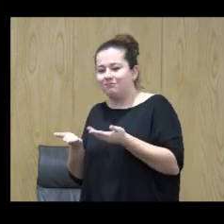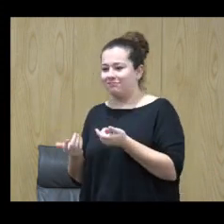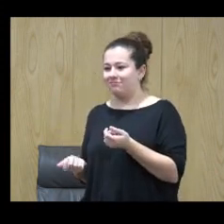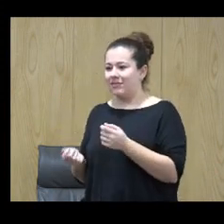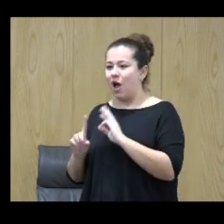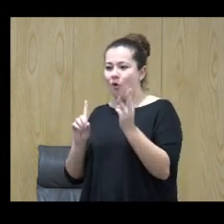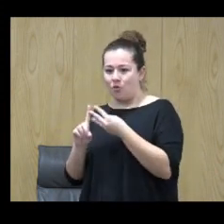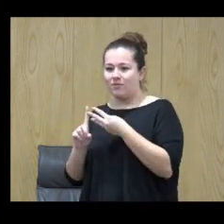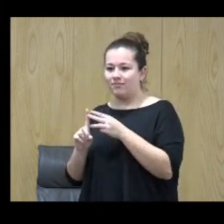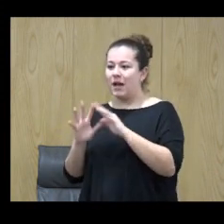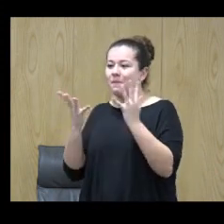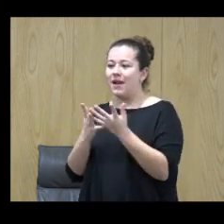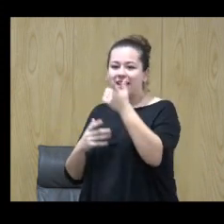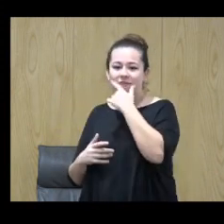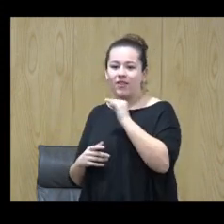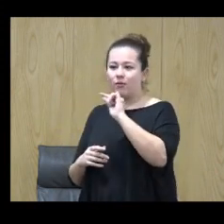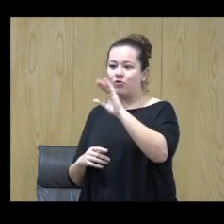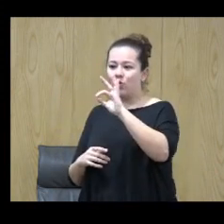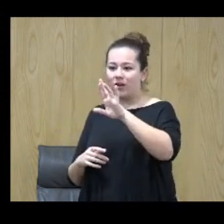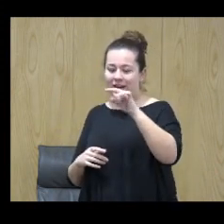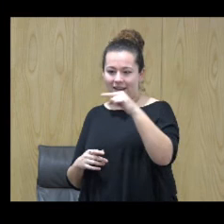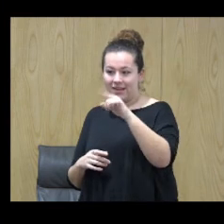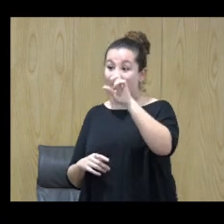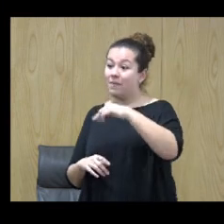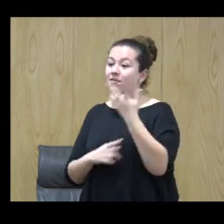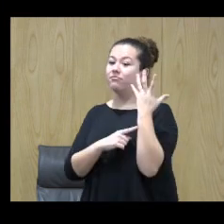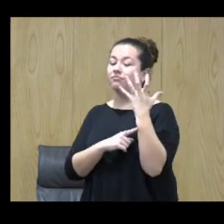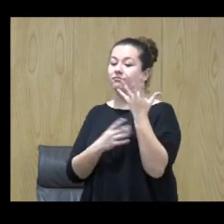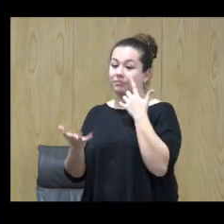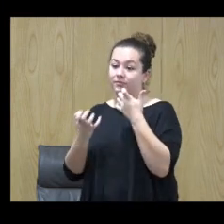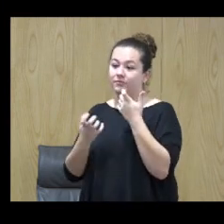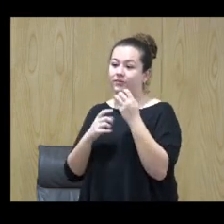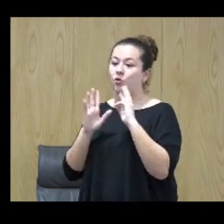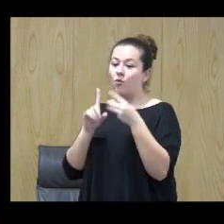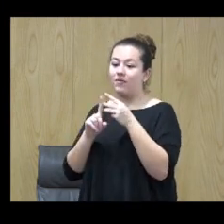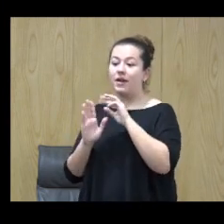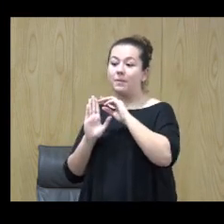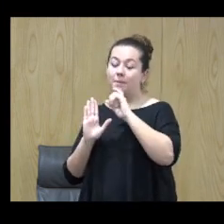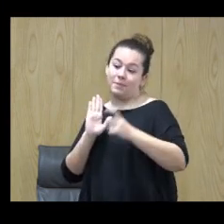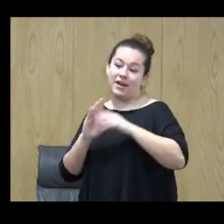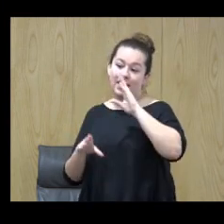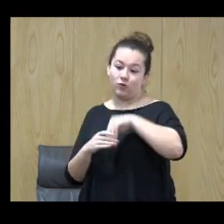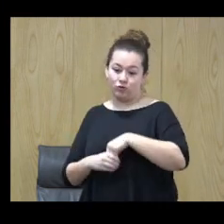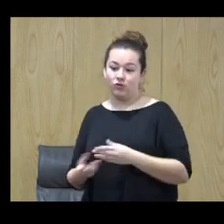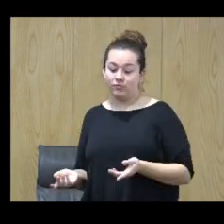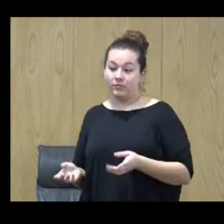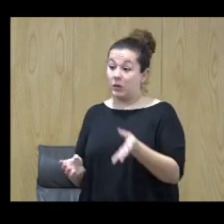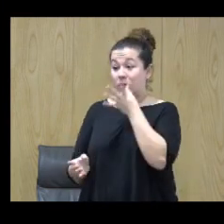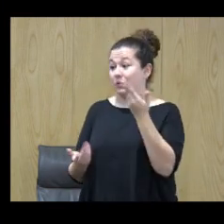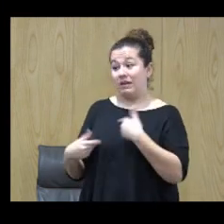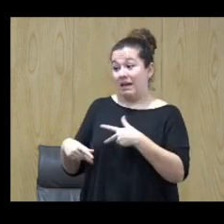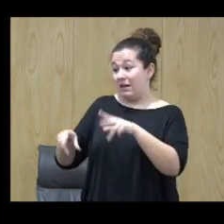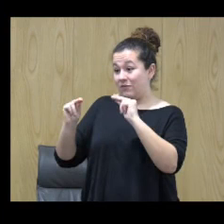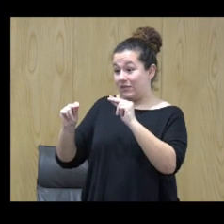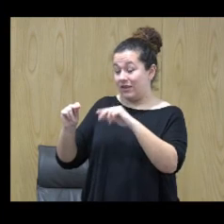planetafacil.plenainclusion.org, también está destacado en la portada de la web de Plena Inclusión. Y bueno, por cerrar un poco, bueno, no sé si